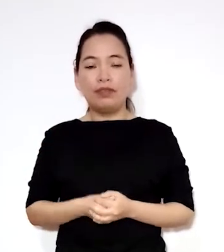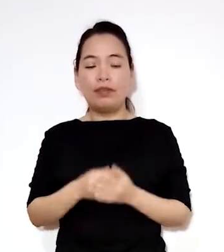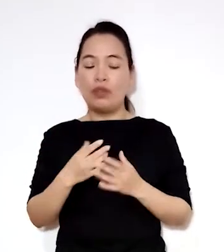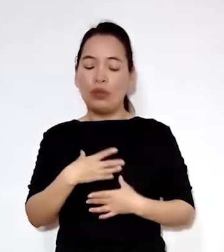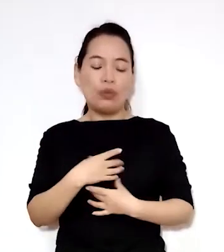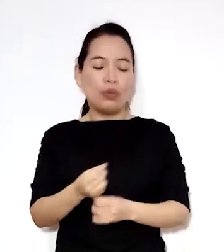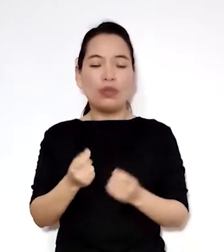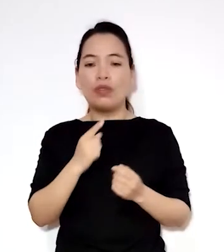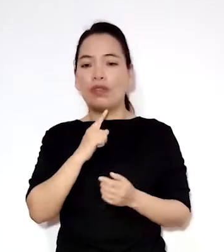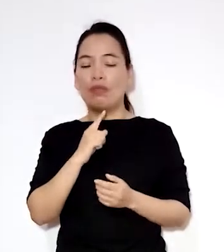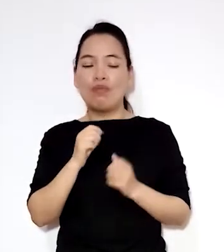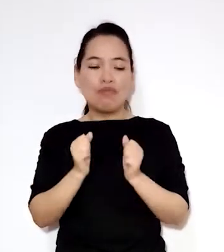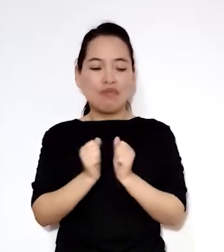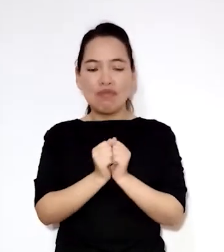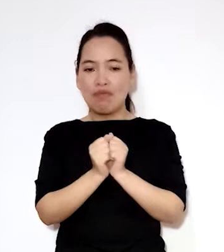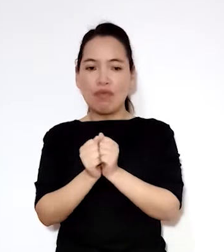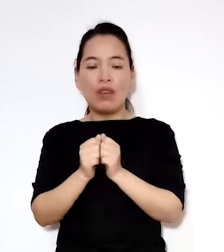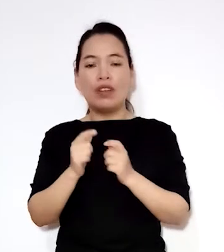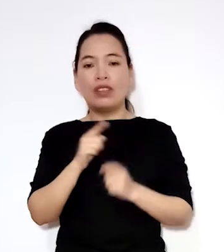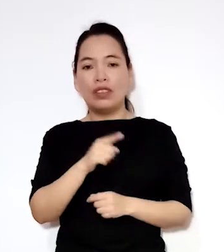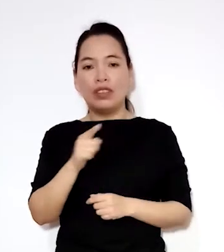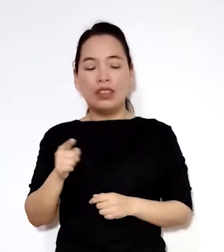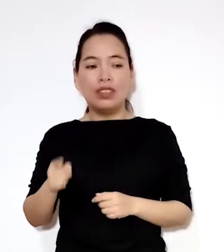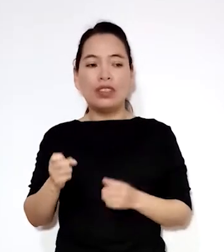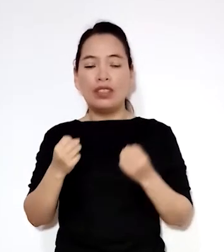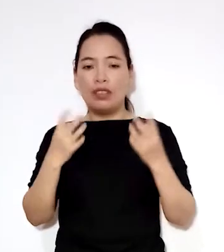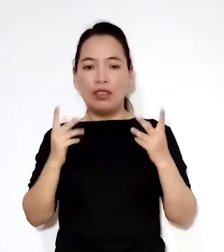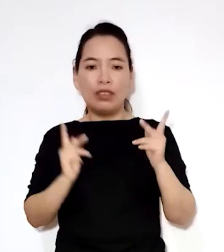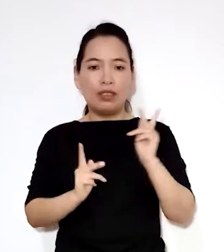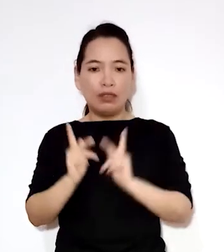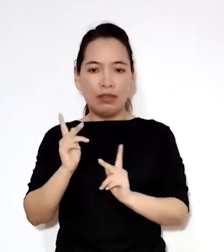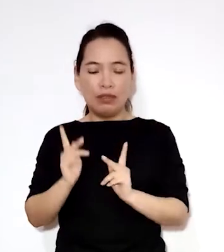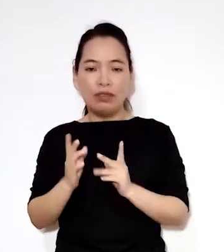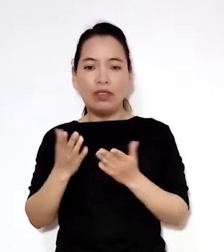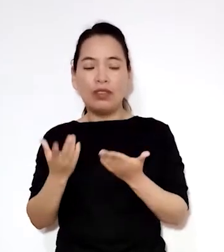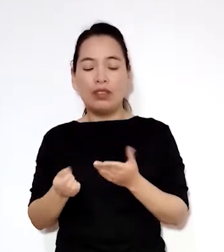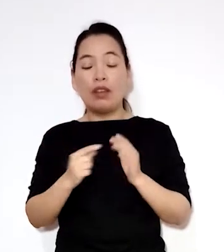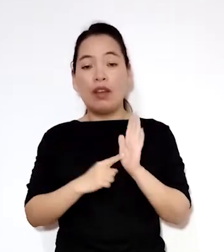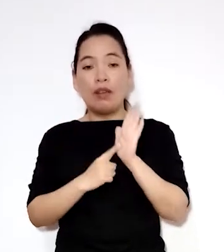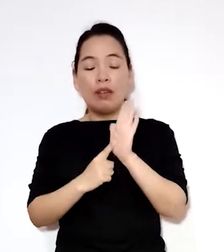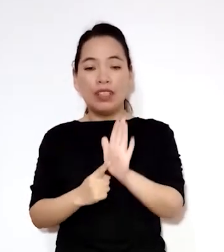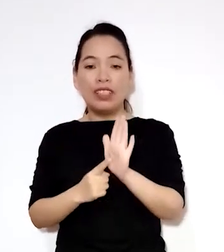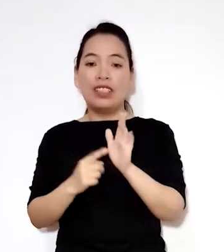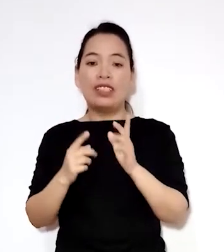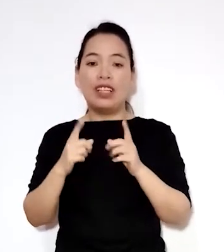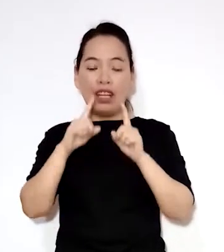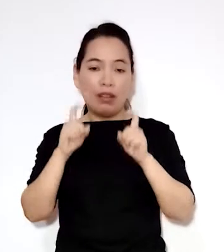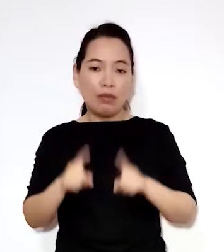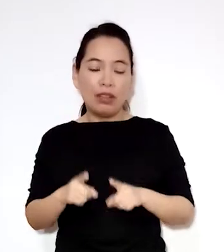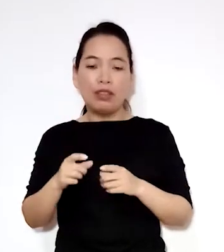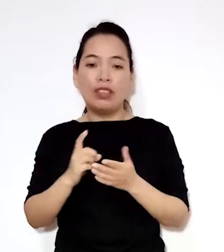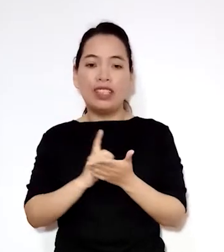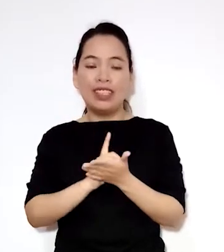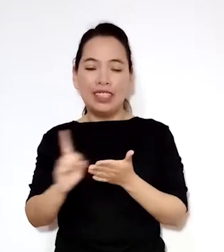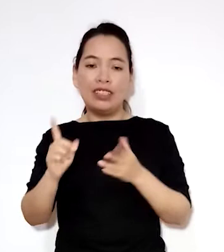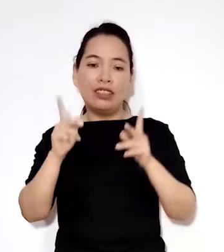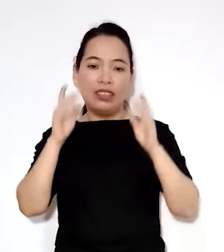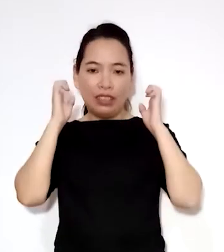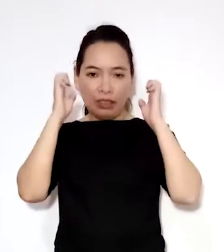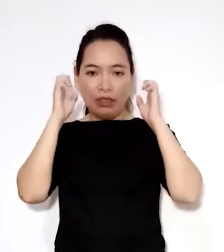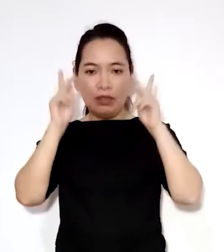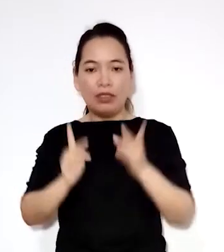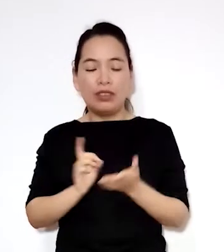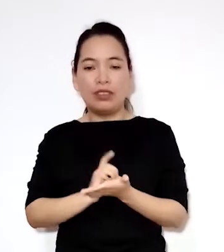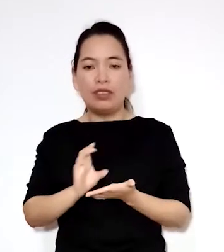un gusto estar pudiendo lanzar y presentar la consulta El derecho a la educación de las personas